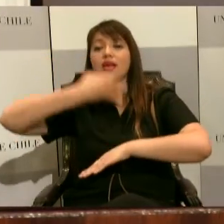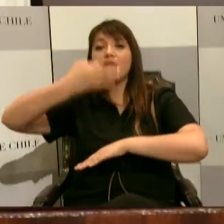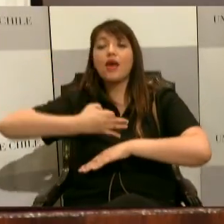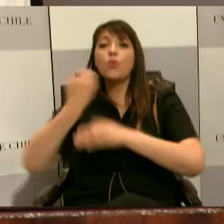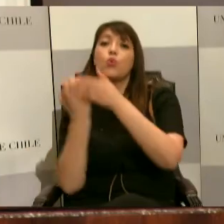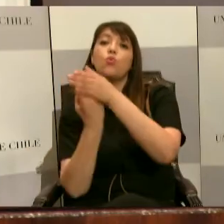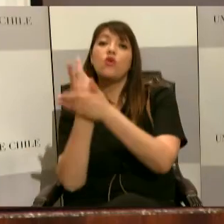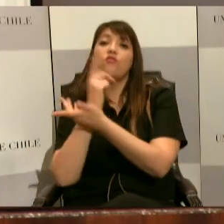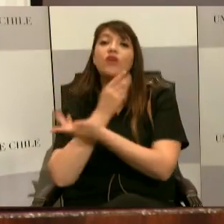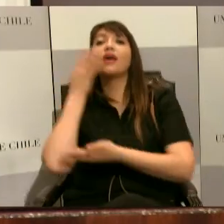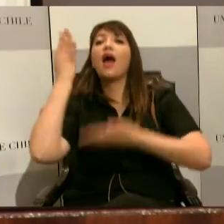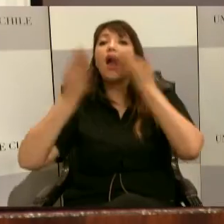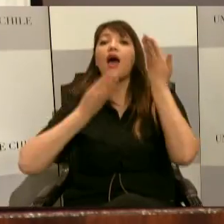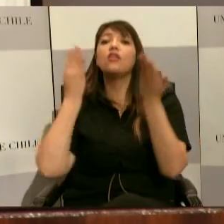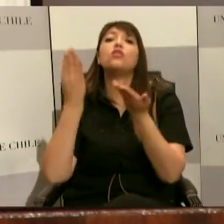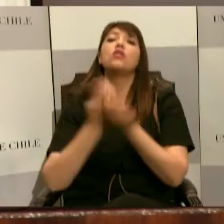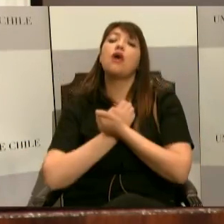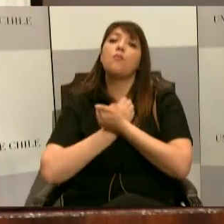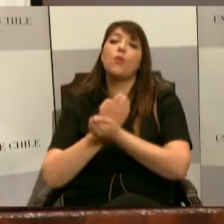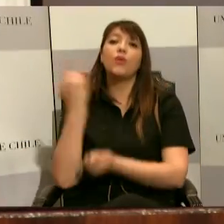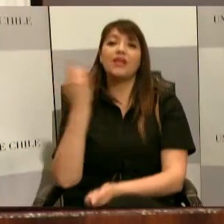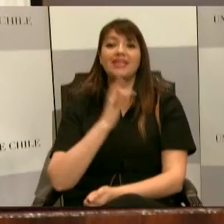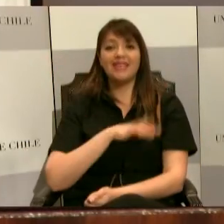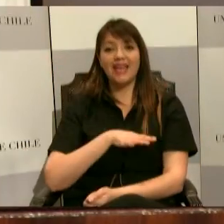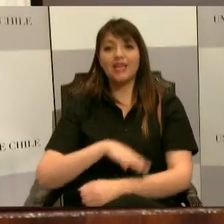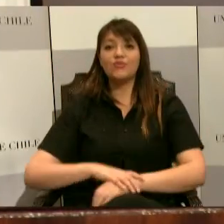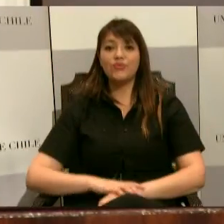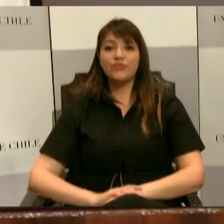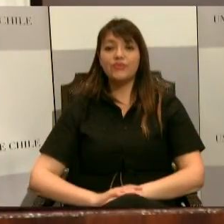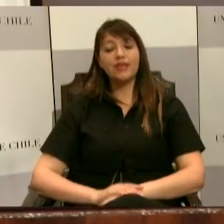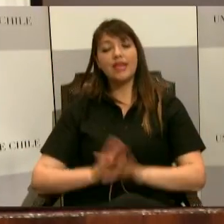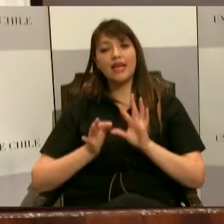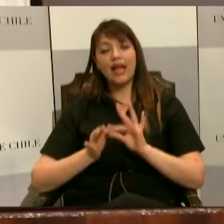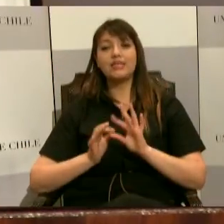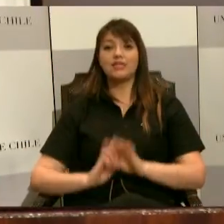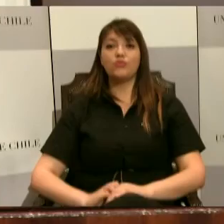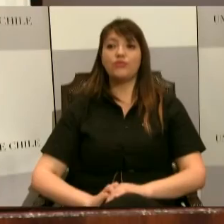un nuevo canto de amor por la Universidad de Chile. Gracias.